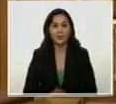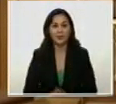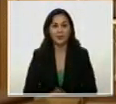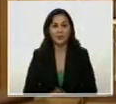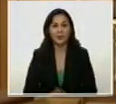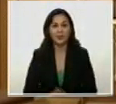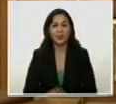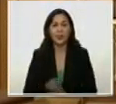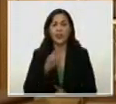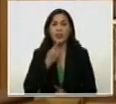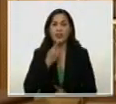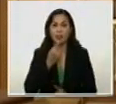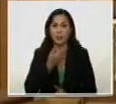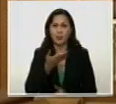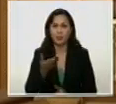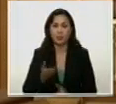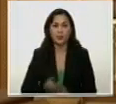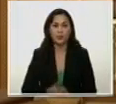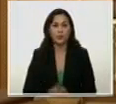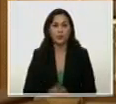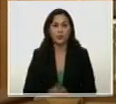Yo iba a decir algo, mira.